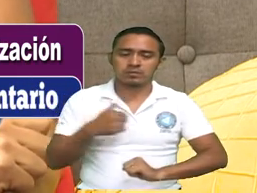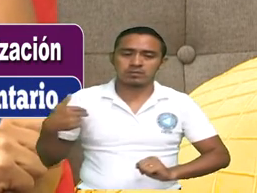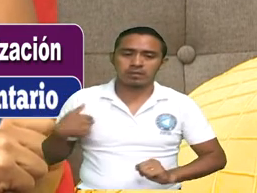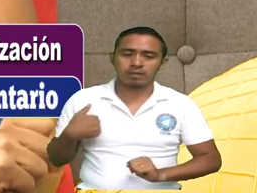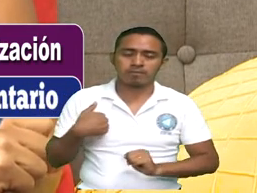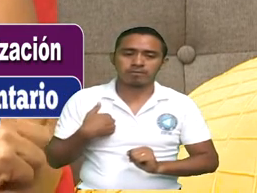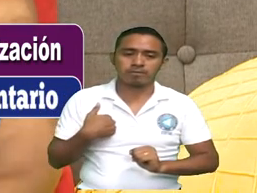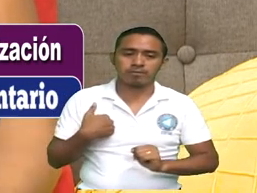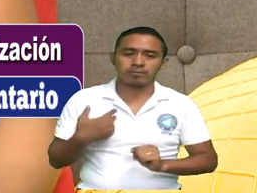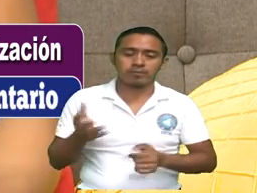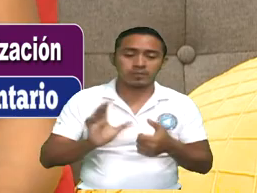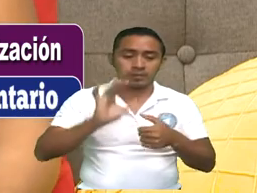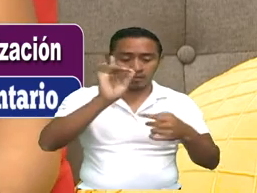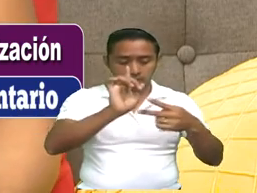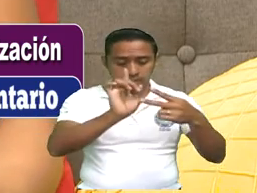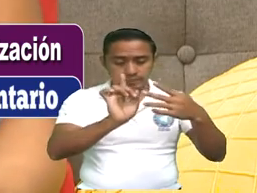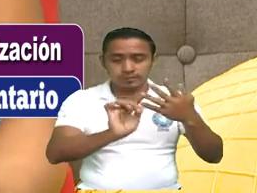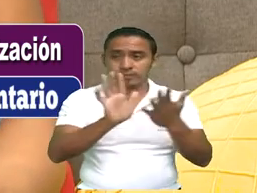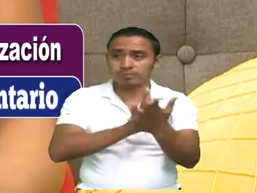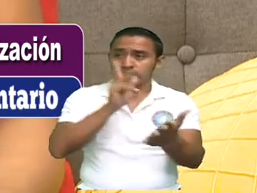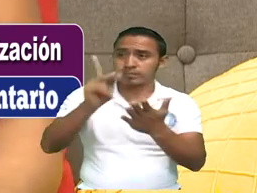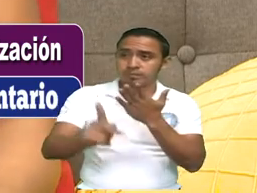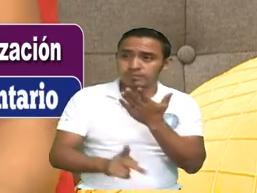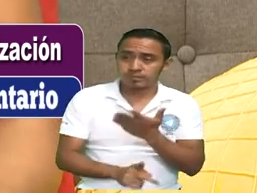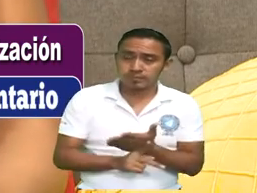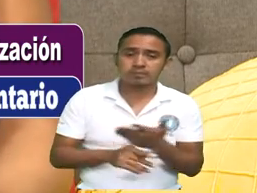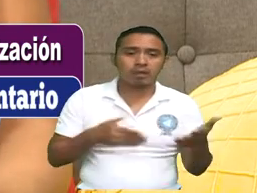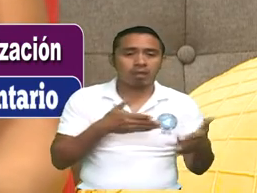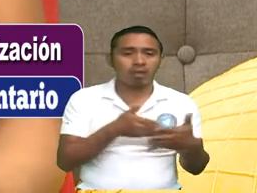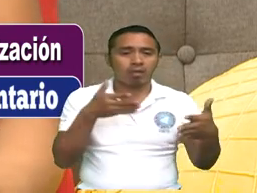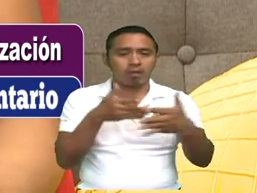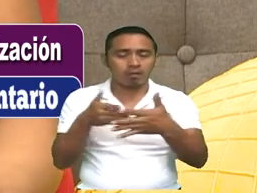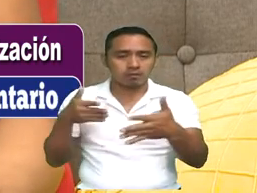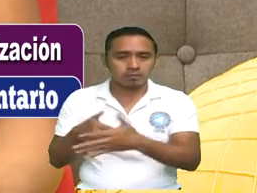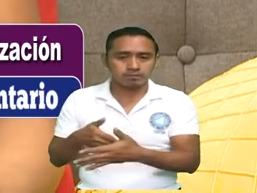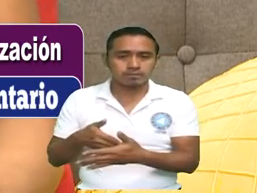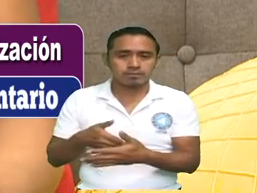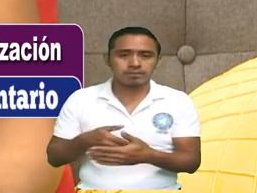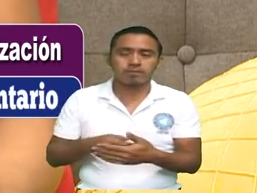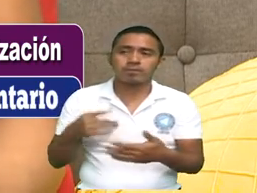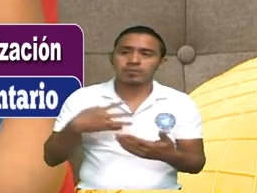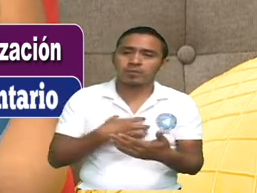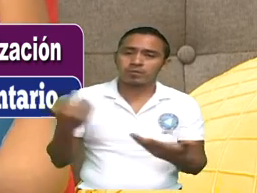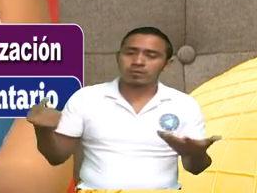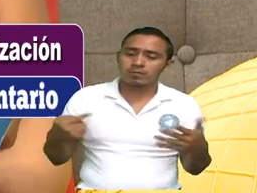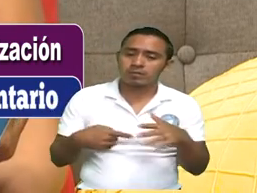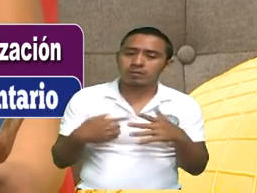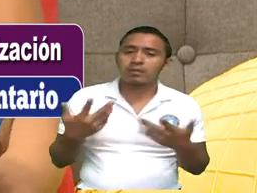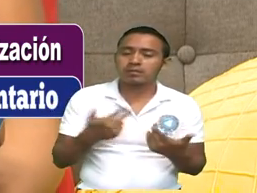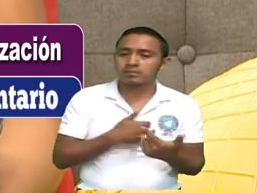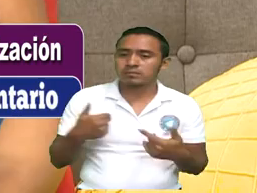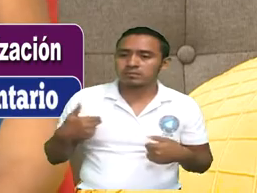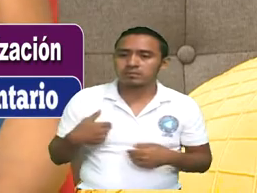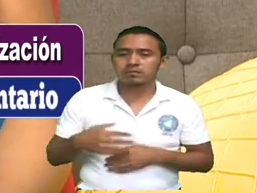frente a cada nuevo programa, a cada nuevo reto al que nos vamos enfrentando